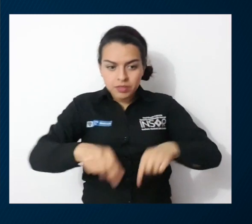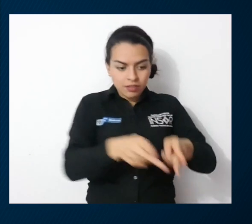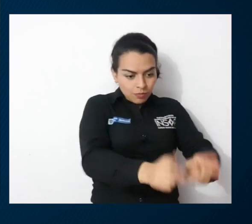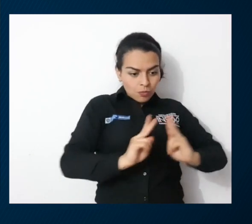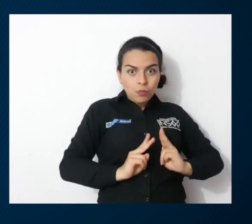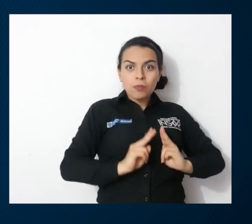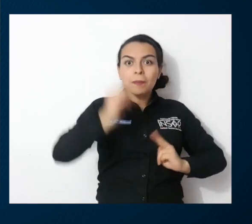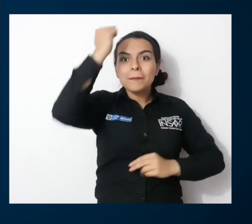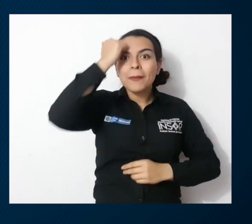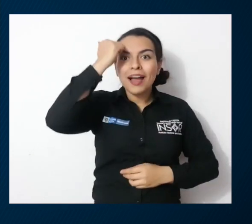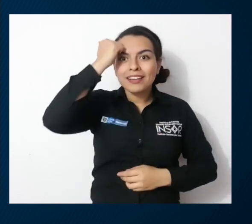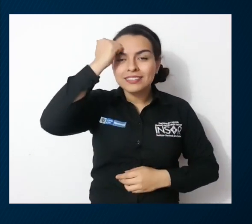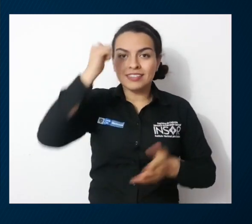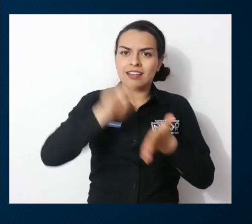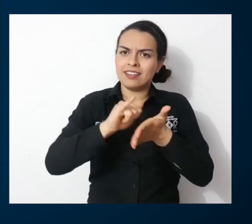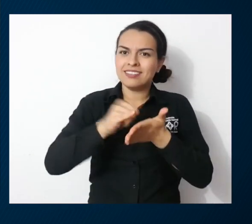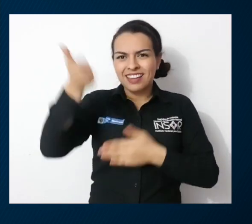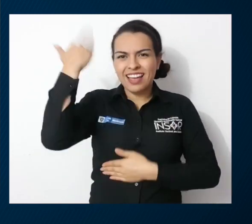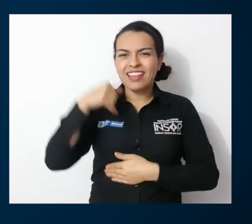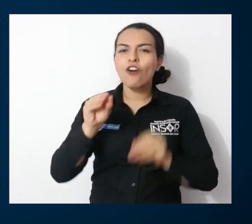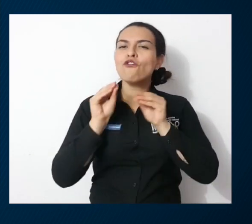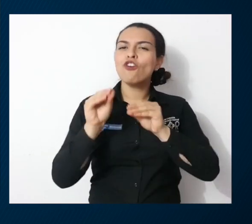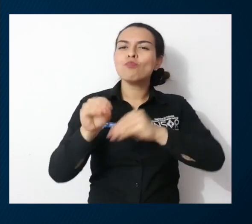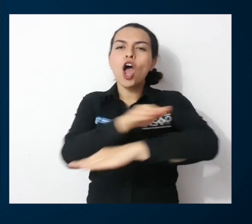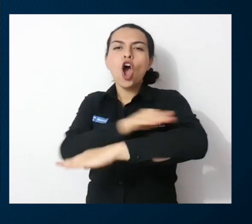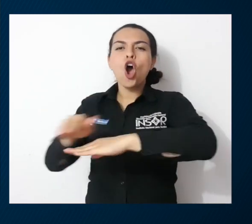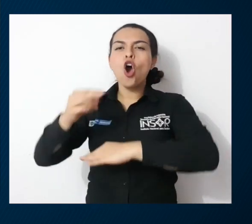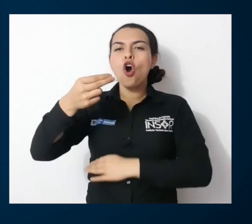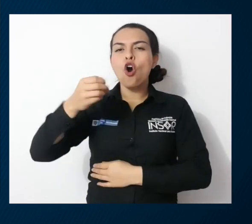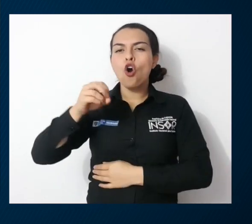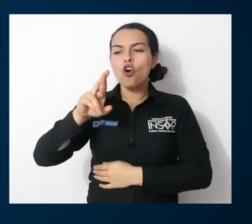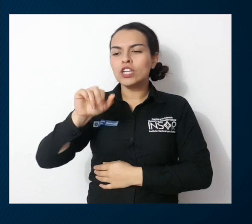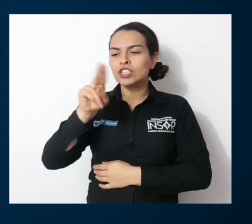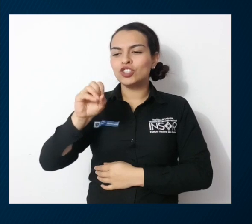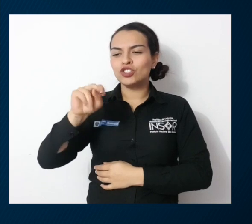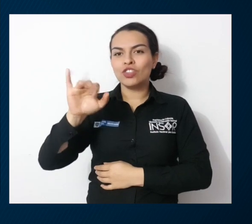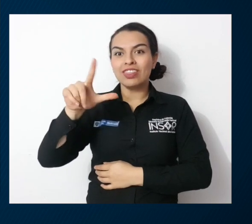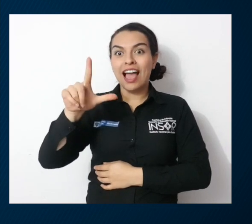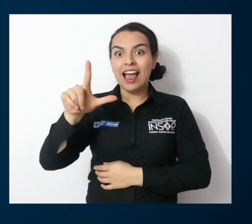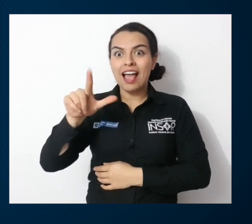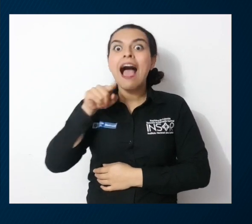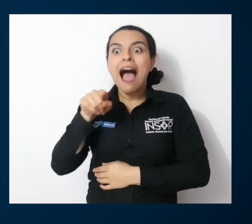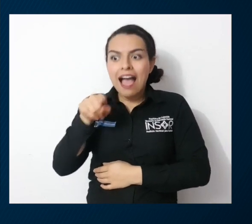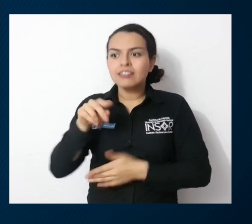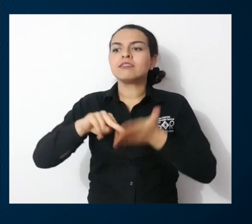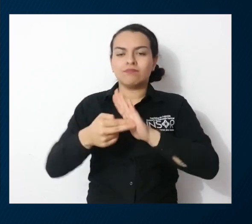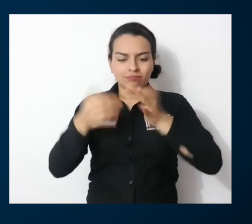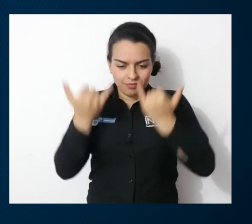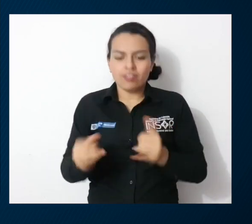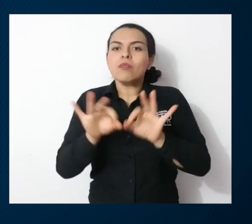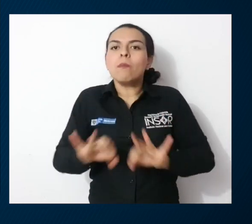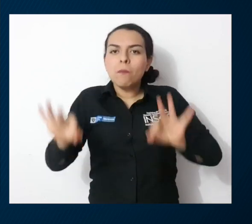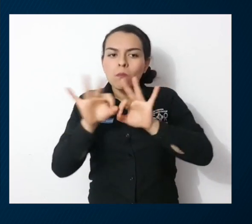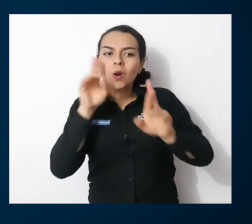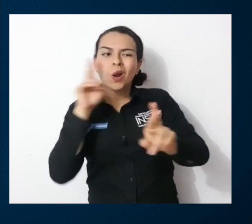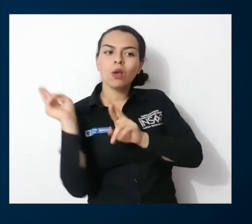los mismos maestros, que ustedes llamaban formación horizontal, que es el reconocer la importancia de las redes